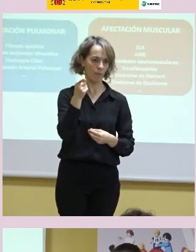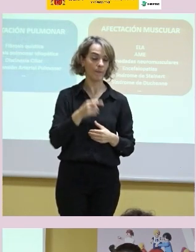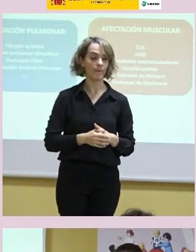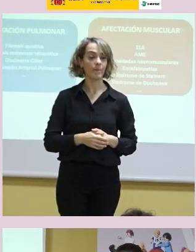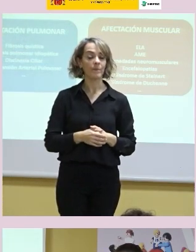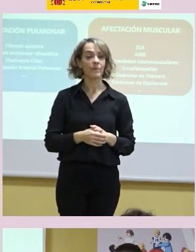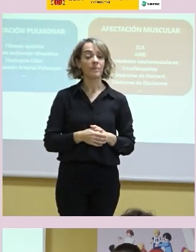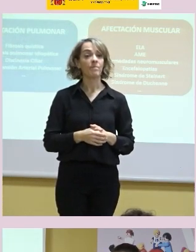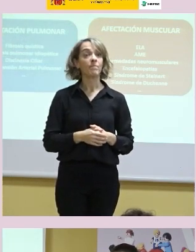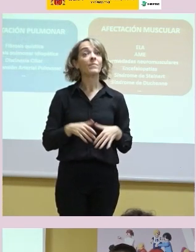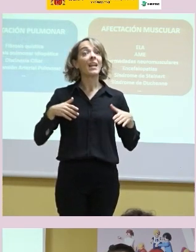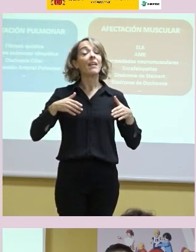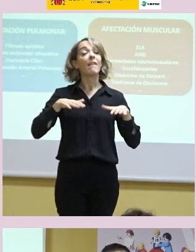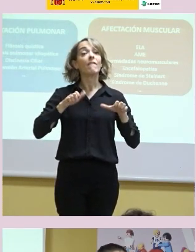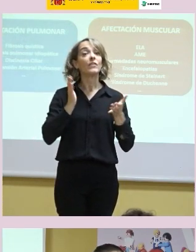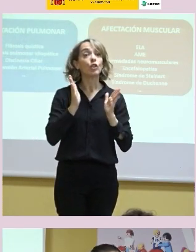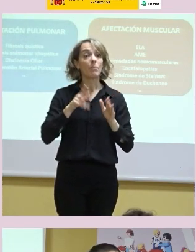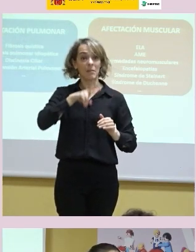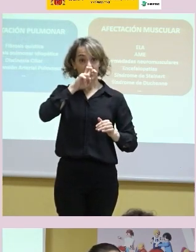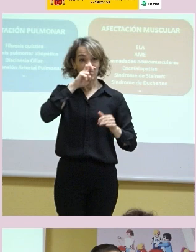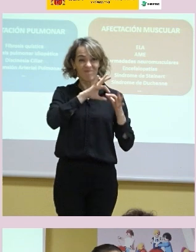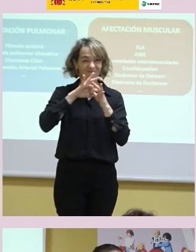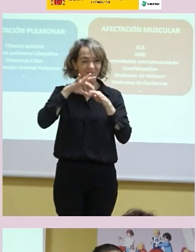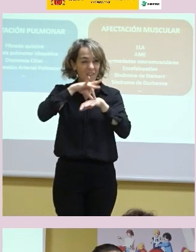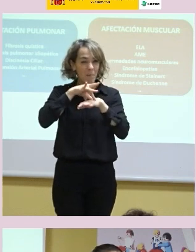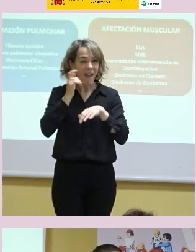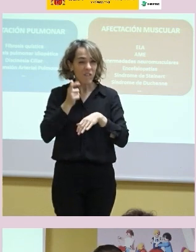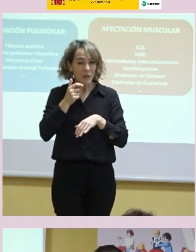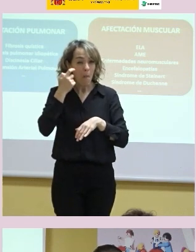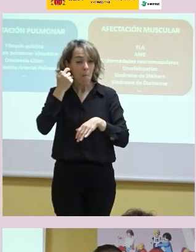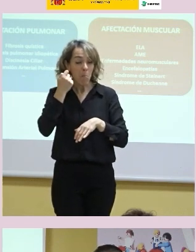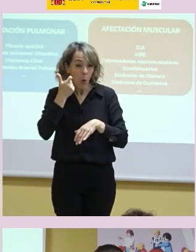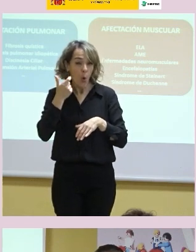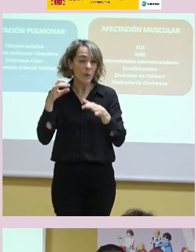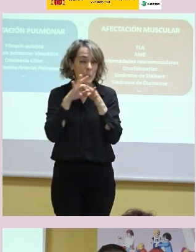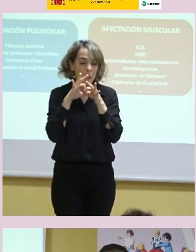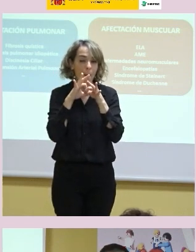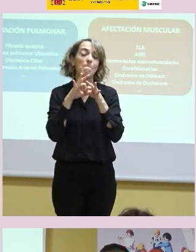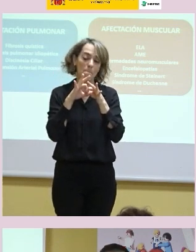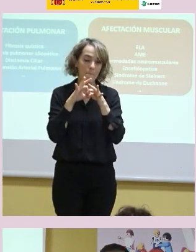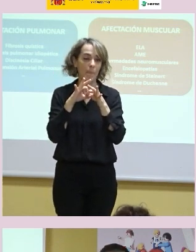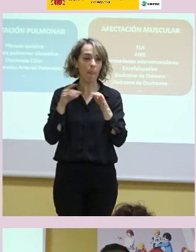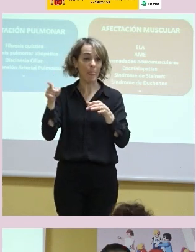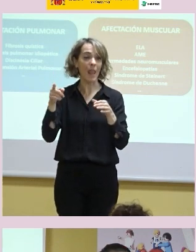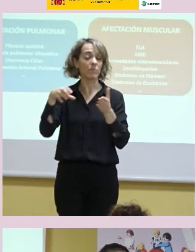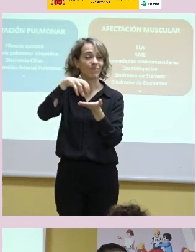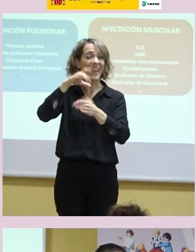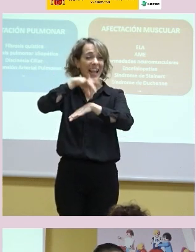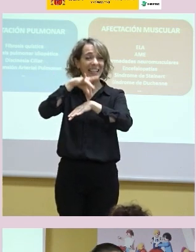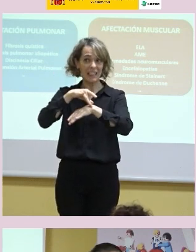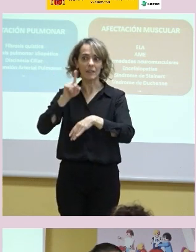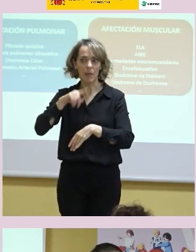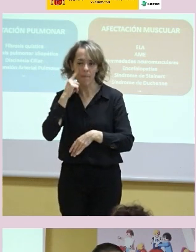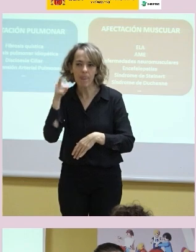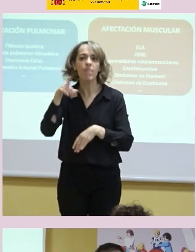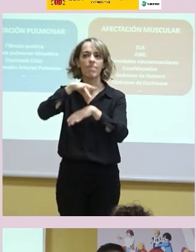En cuanto a la fisioterapia respiratoria en enfermedades poco frecuentes, también nos encontramos en la clínica directamente patologías